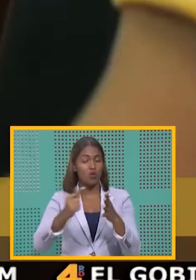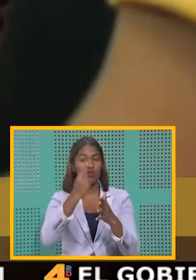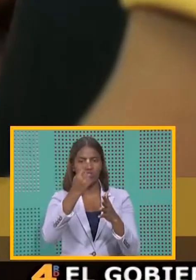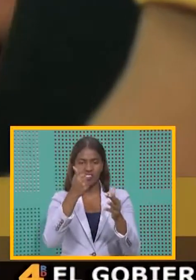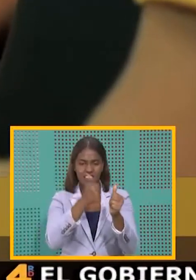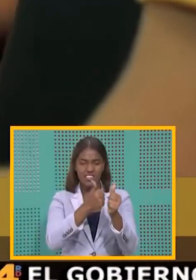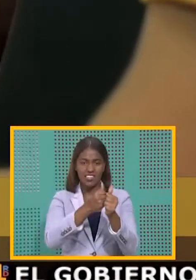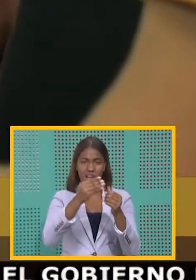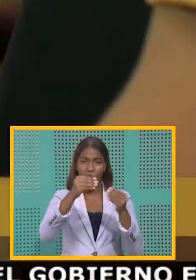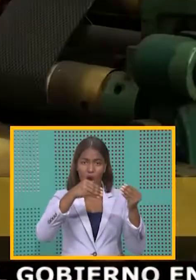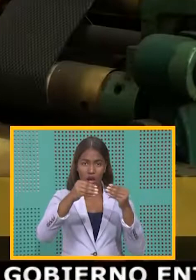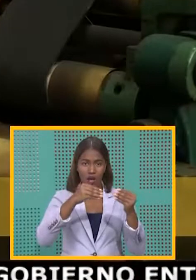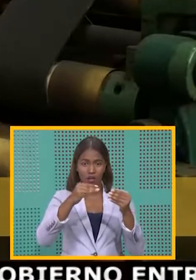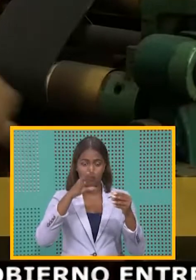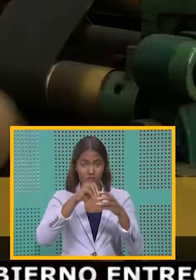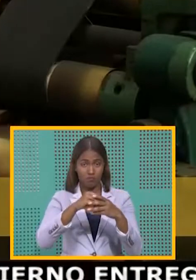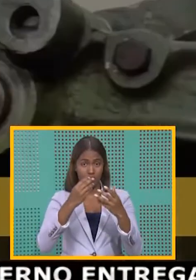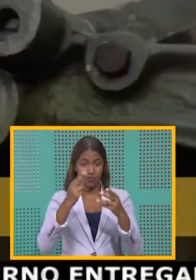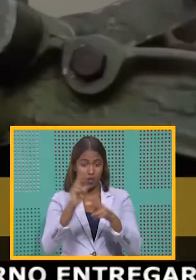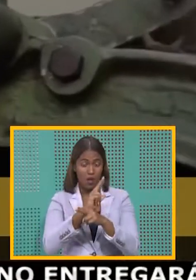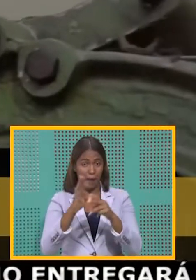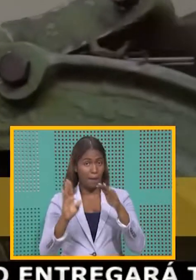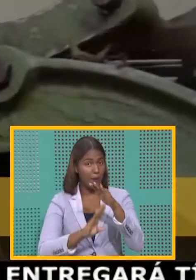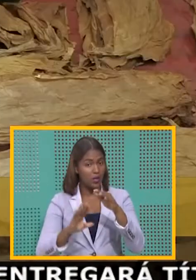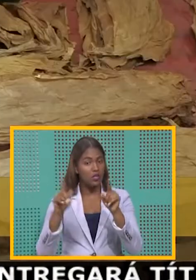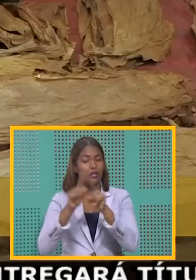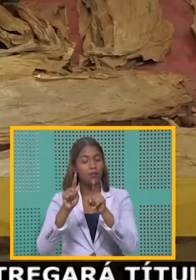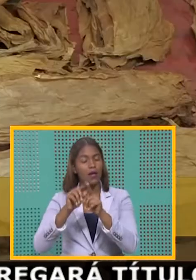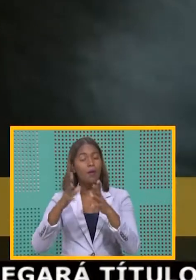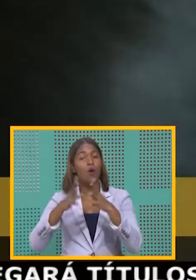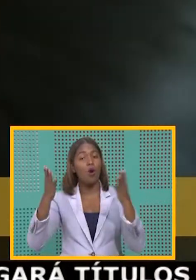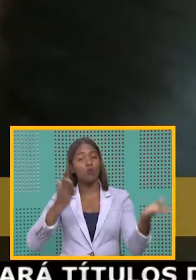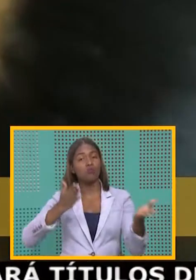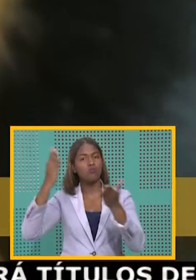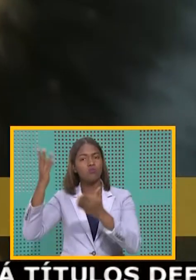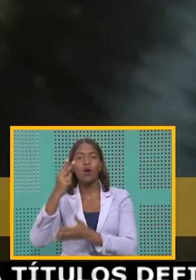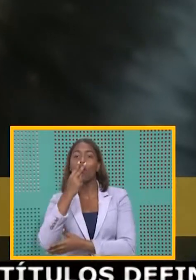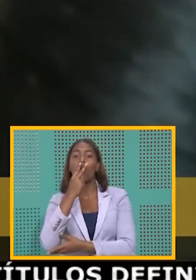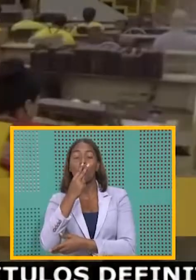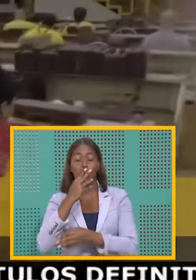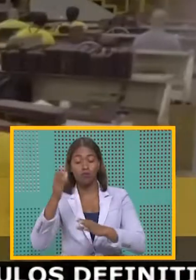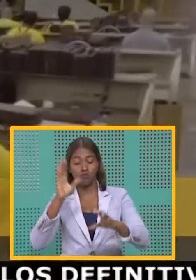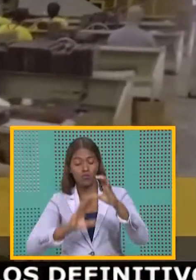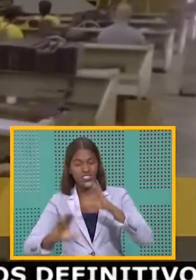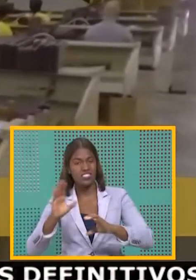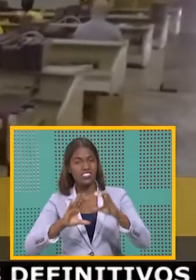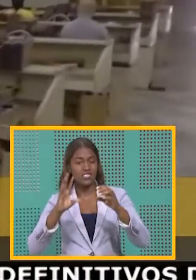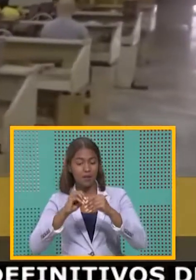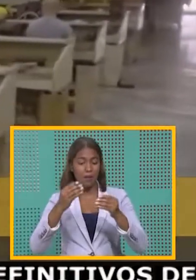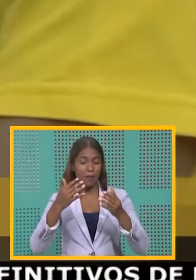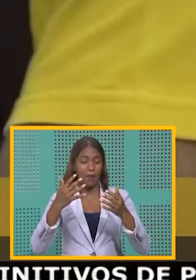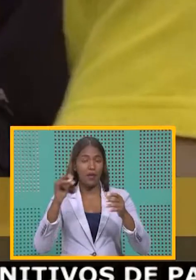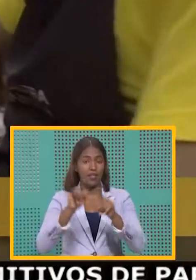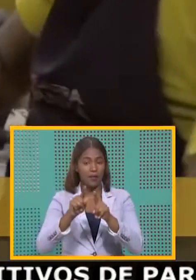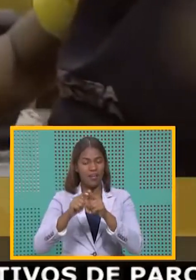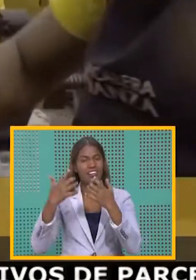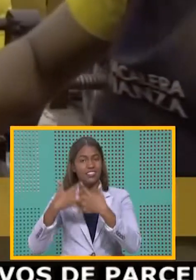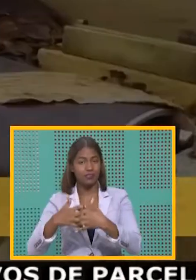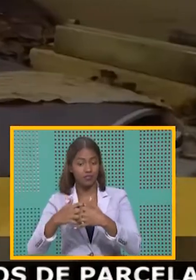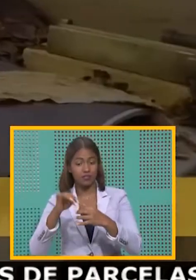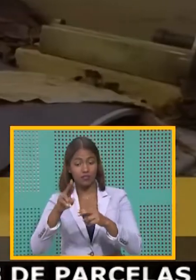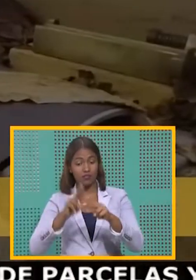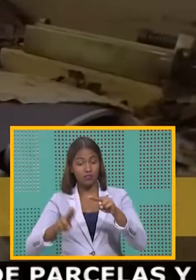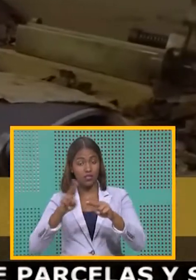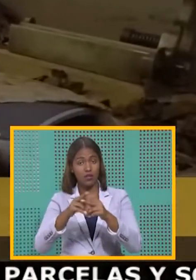tabaco dominicano como materia prima, sino de mayores exportaciones de cigarros hechos a mano y a máquina. Esa creciente demanda